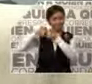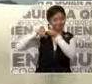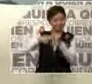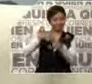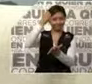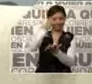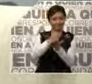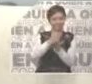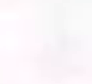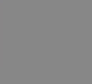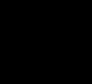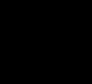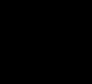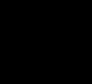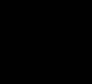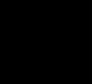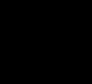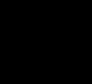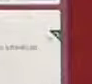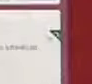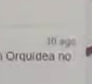A Quien Corresponda. No se vayan.